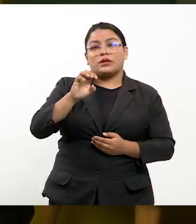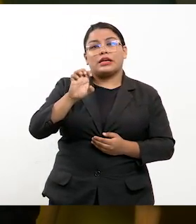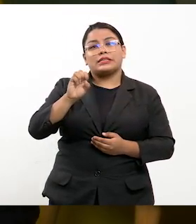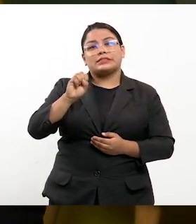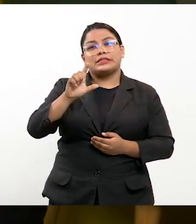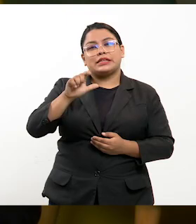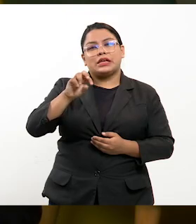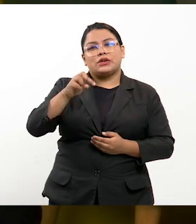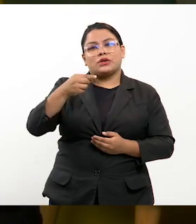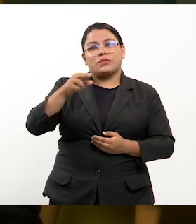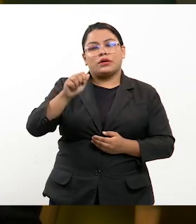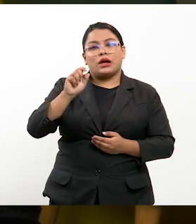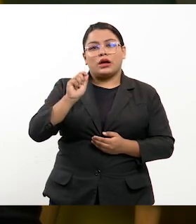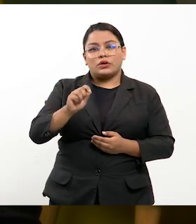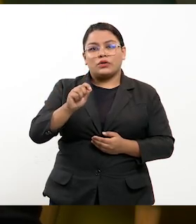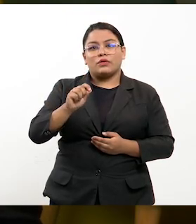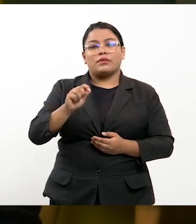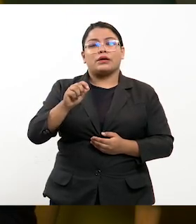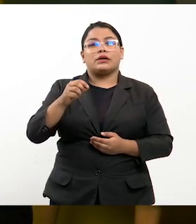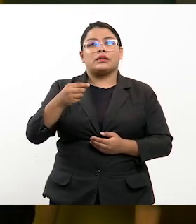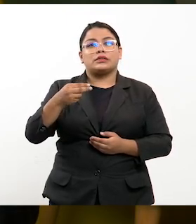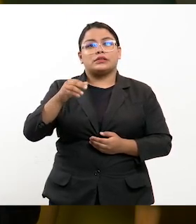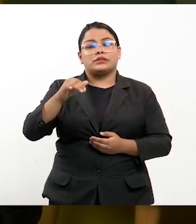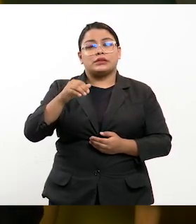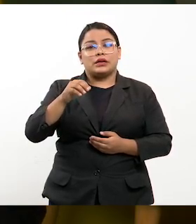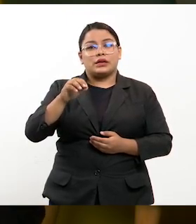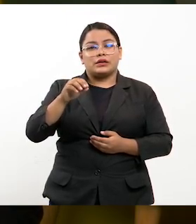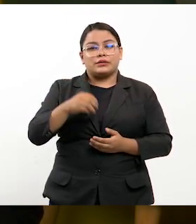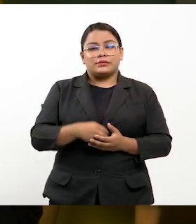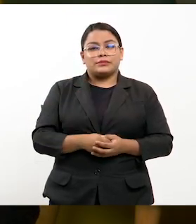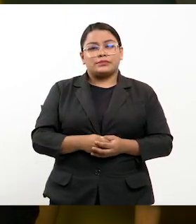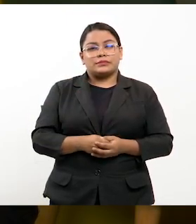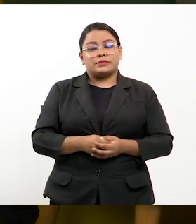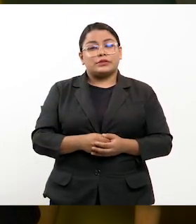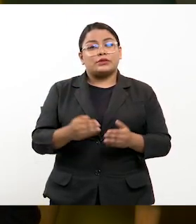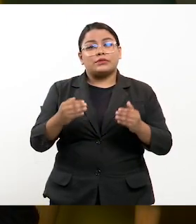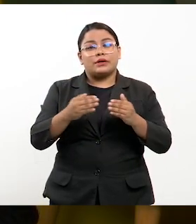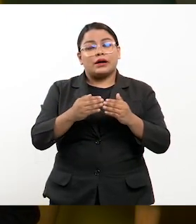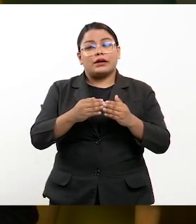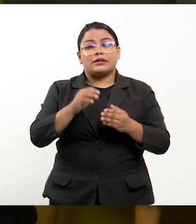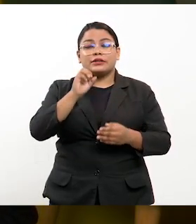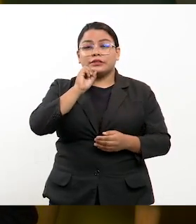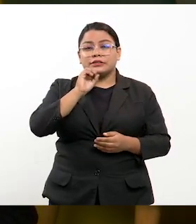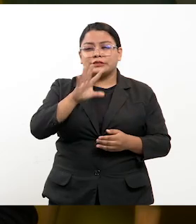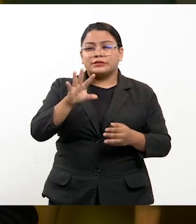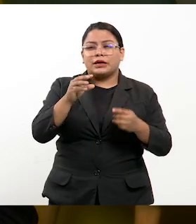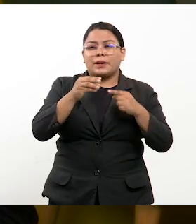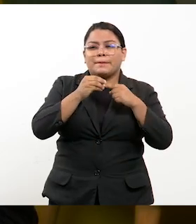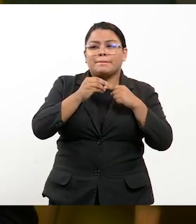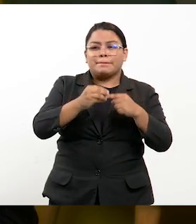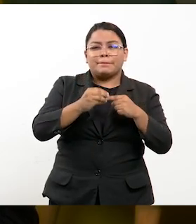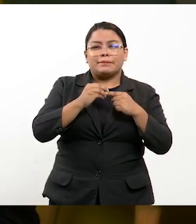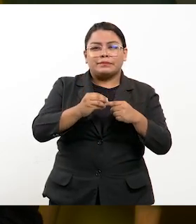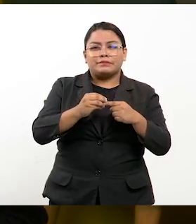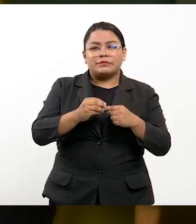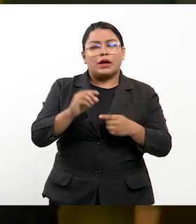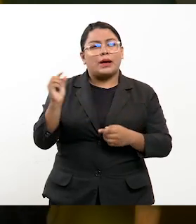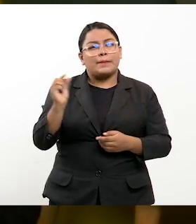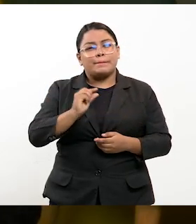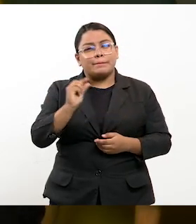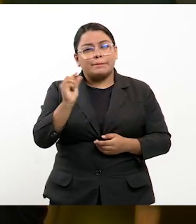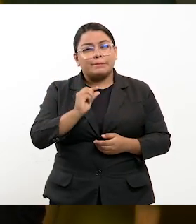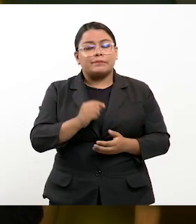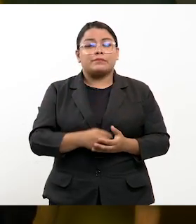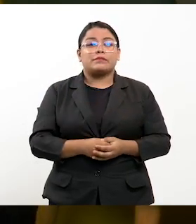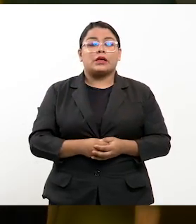formacioneslengua@gmail.com y nos hagan esa solicitud. Queremos pedir también que sean muy específicos al momento de hacer esa solicitud